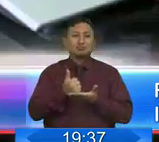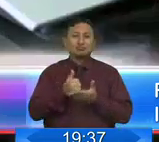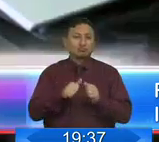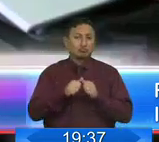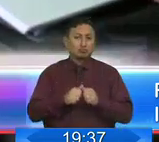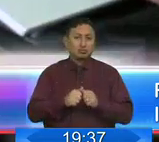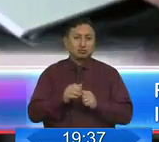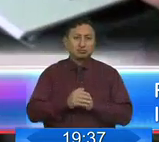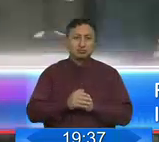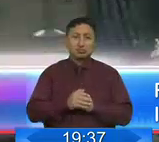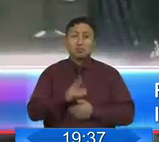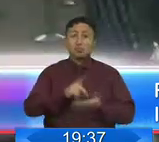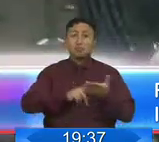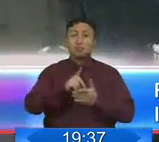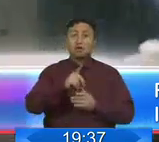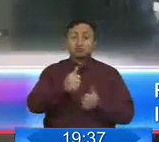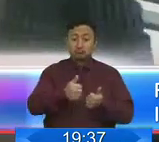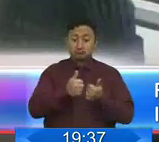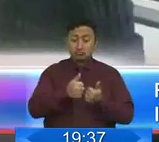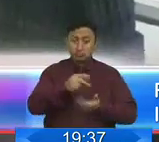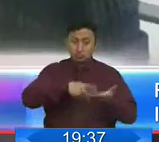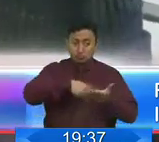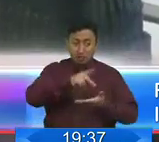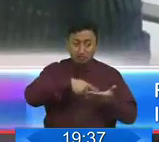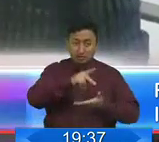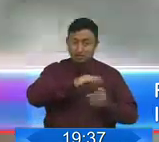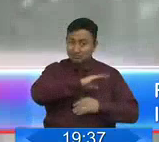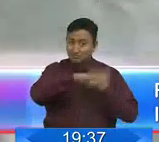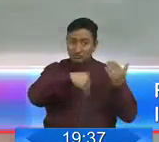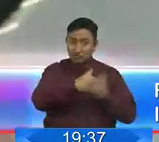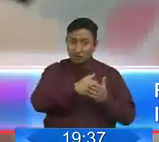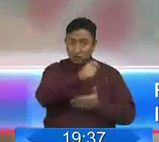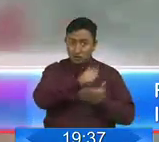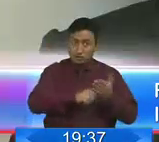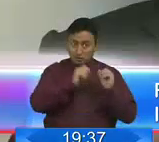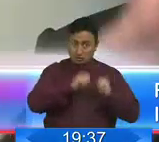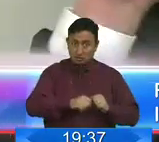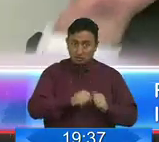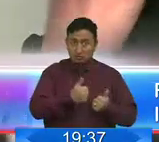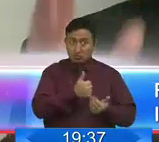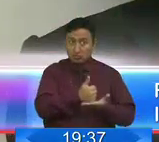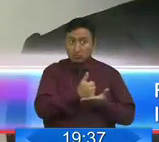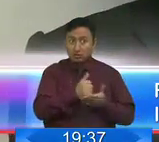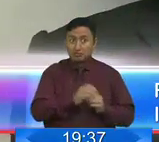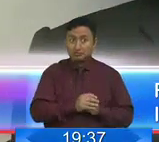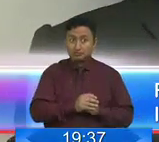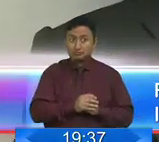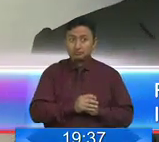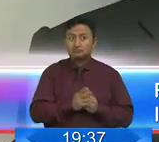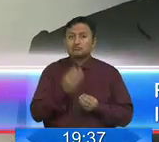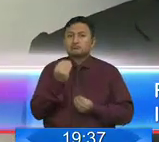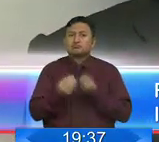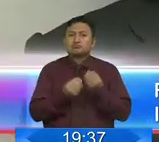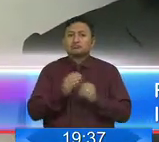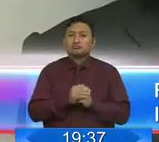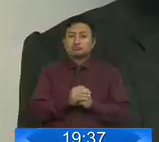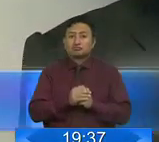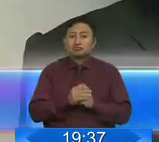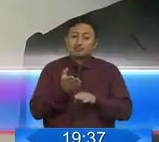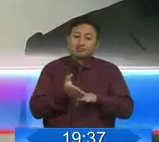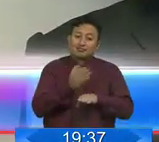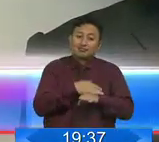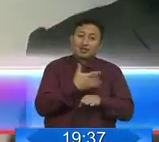se paga de manera puntual los saldos a cancelar por consumos con tarjeta de crédito. Pero para poder hacer eso, tiene que planificar bien